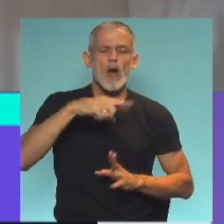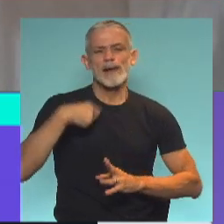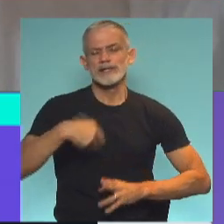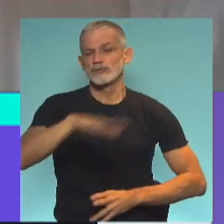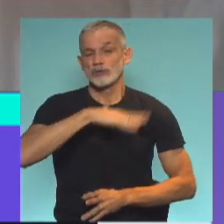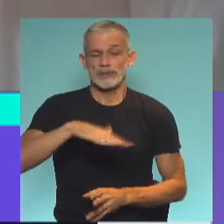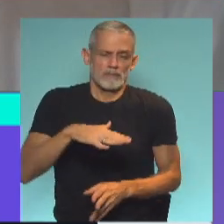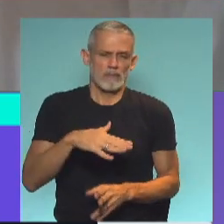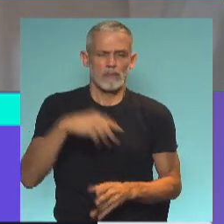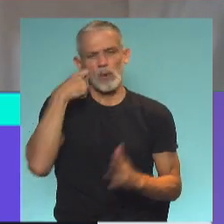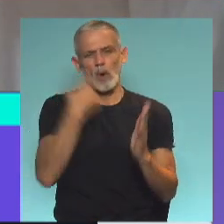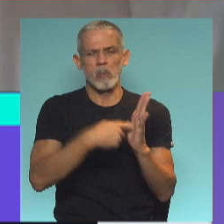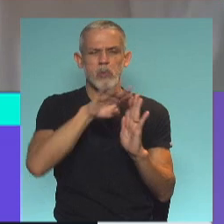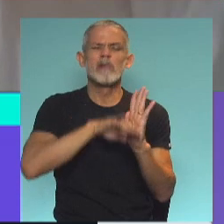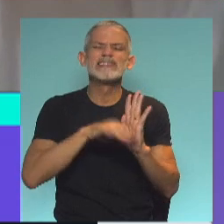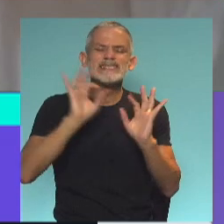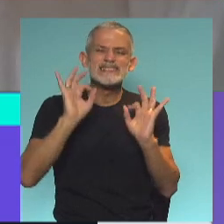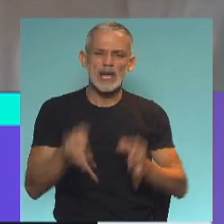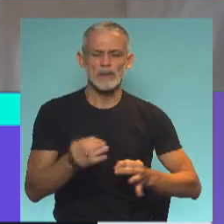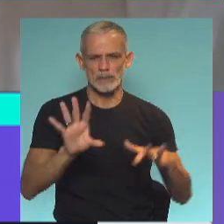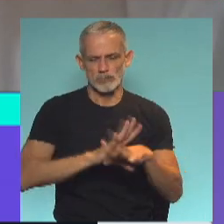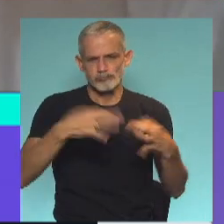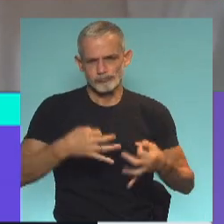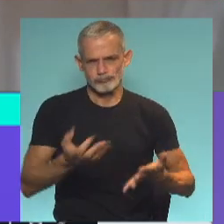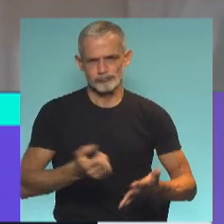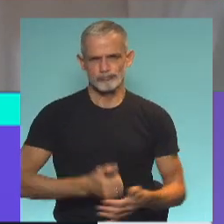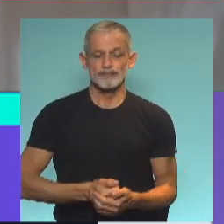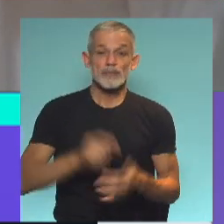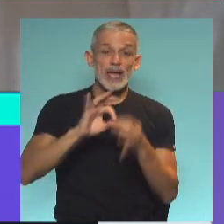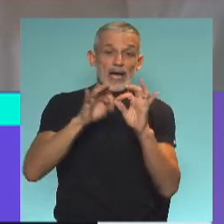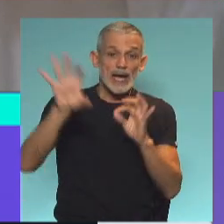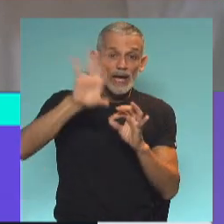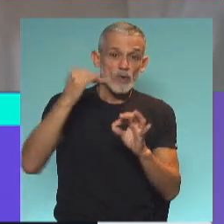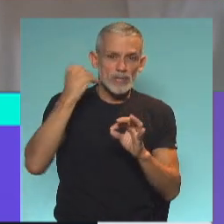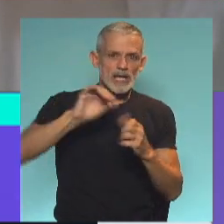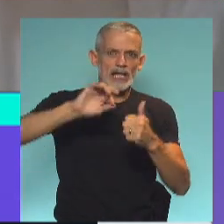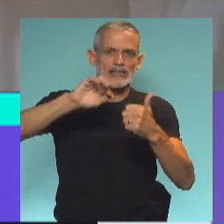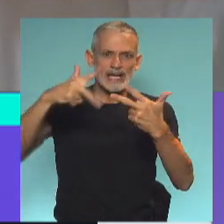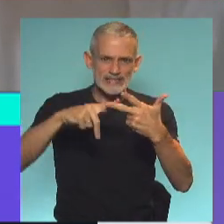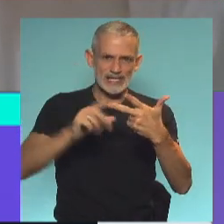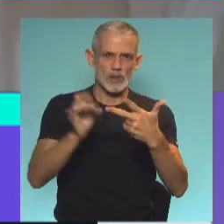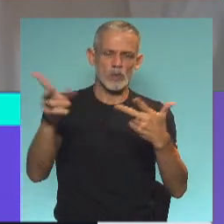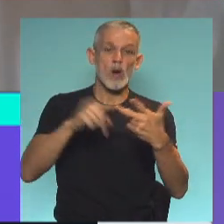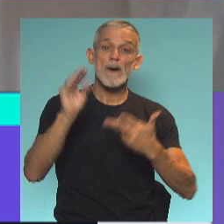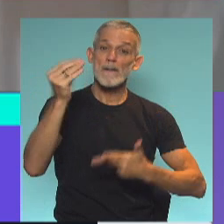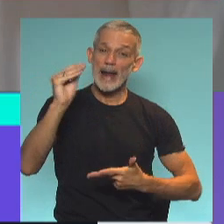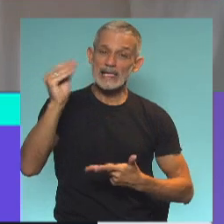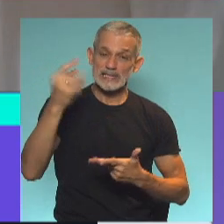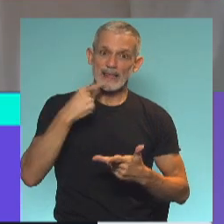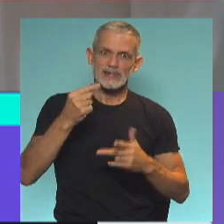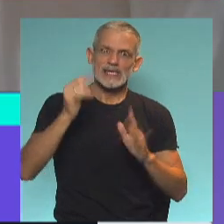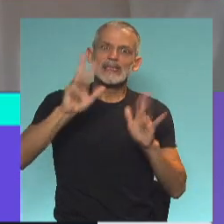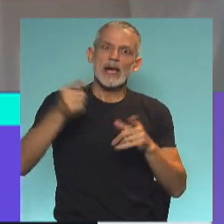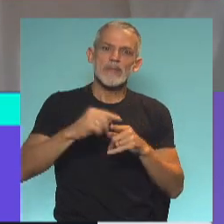sociedad, de no cumplir con lo que sabemos que es efectivo. Europa ya vivió una tercera ola. En Brasil están hablando de una tercera